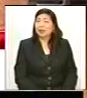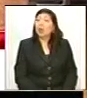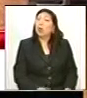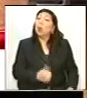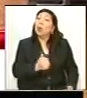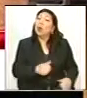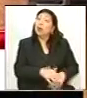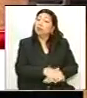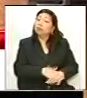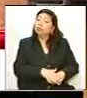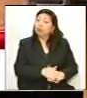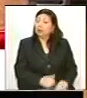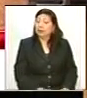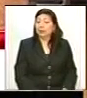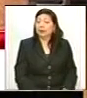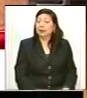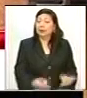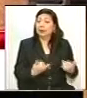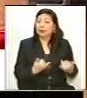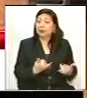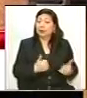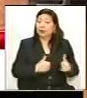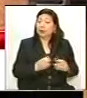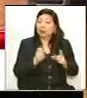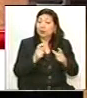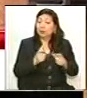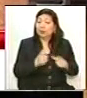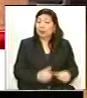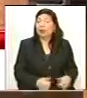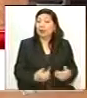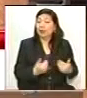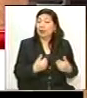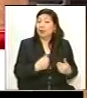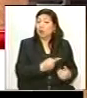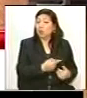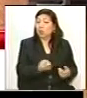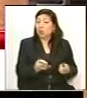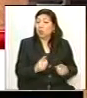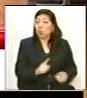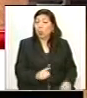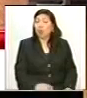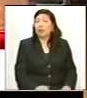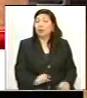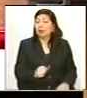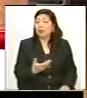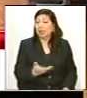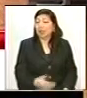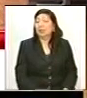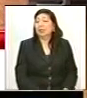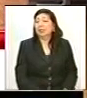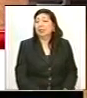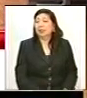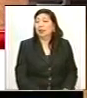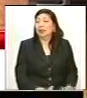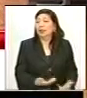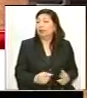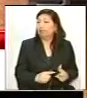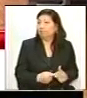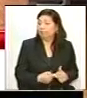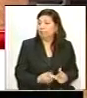es el tratamiento de esta acción de control que tienen ustedes cuando existe, digamos, estos